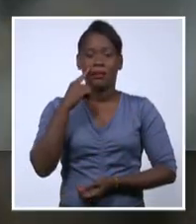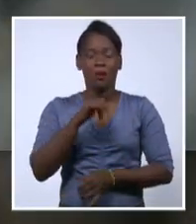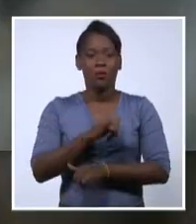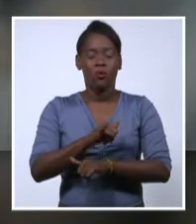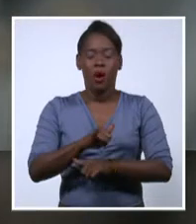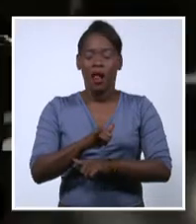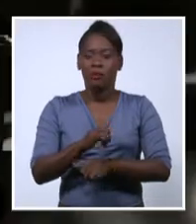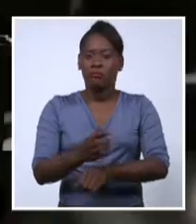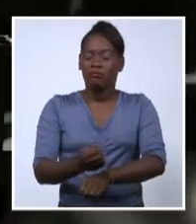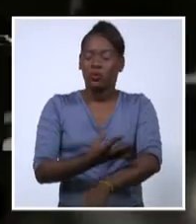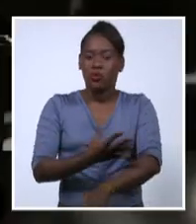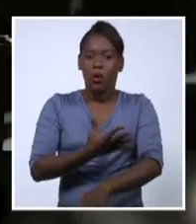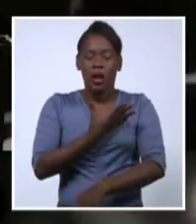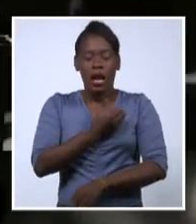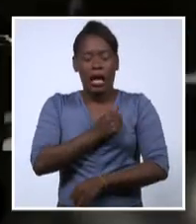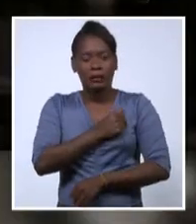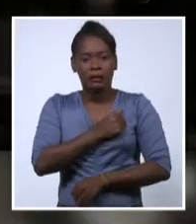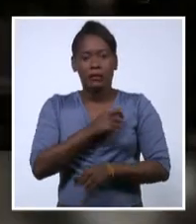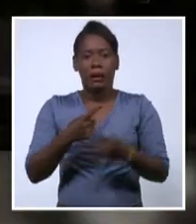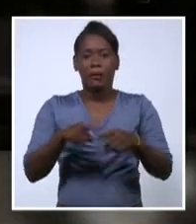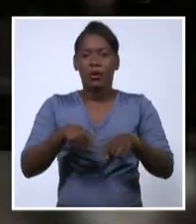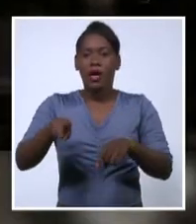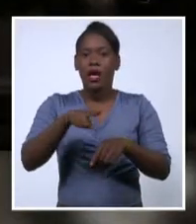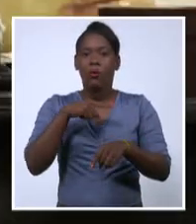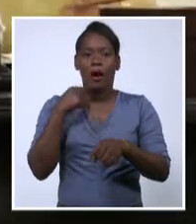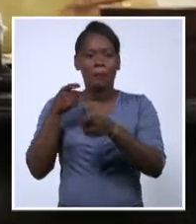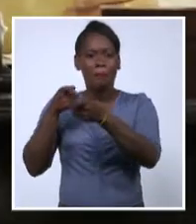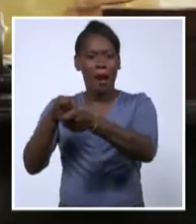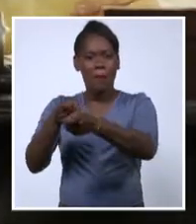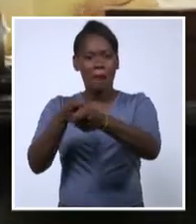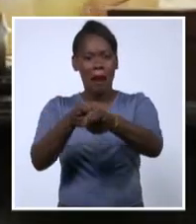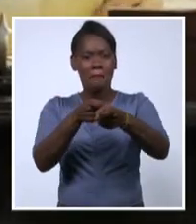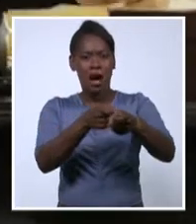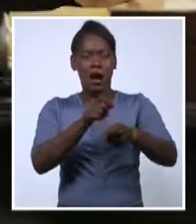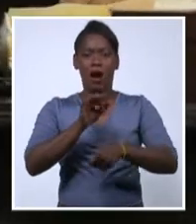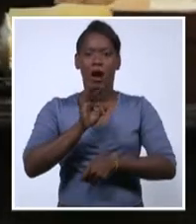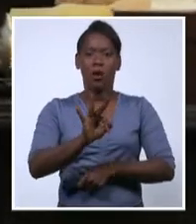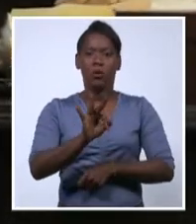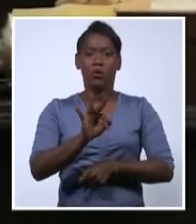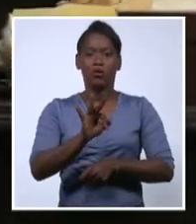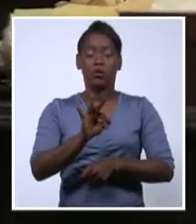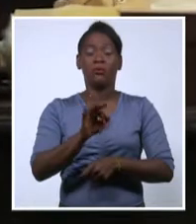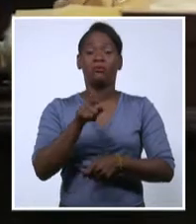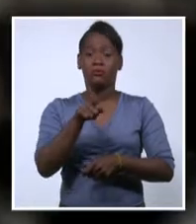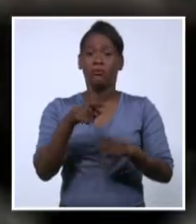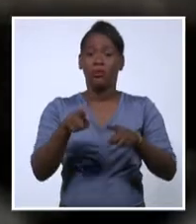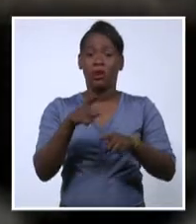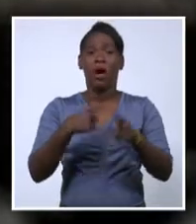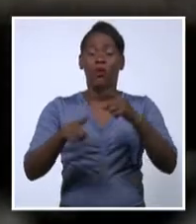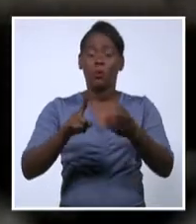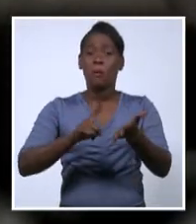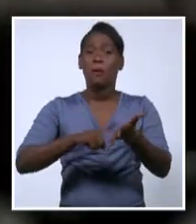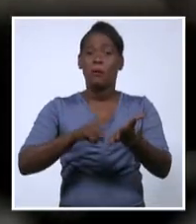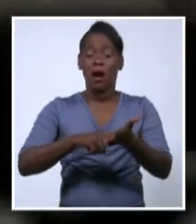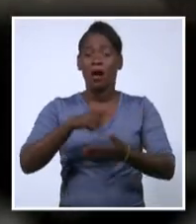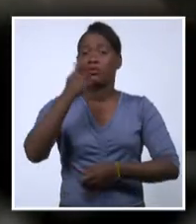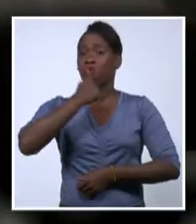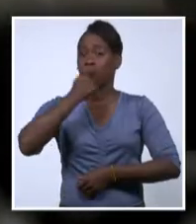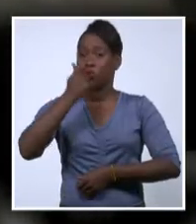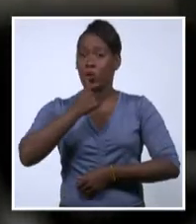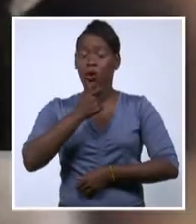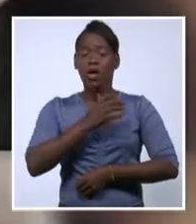sesión. Ni el santo de la capilla comprendió la decisión. Una nota antes de abandonar el mundo para los padres, un pequeño papel para el